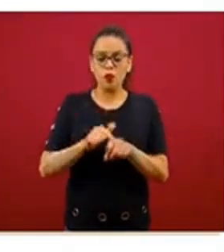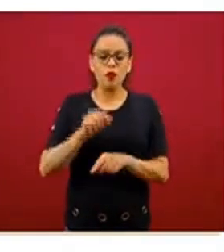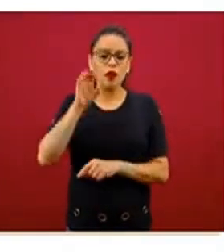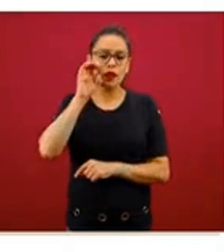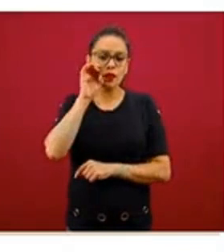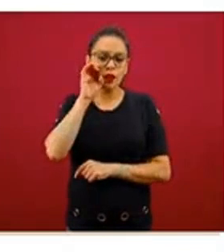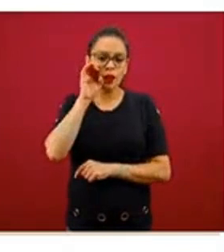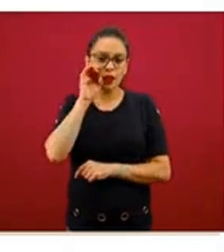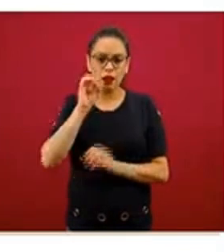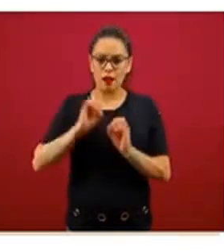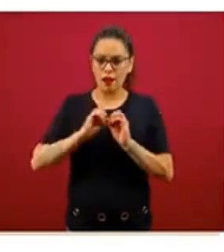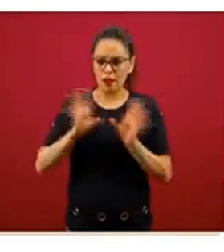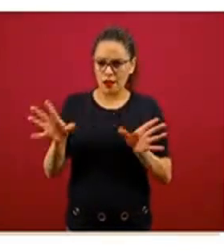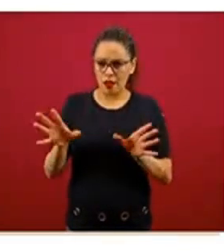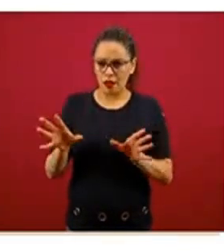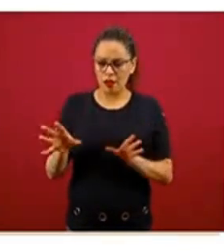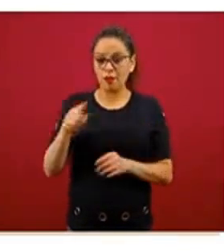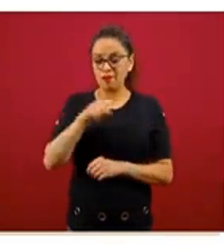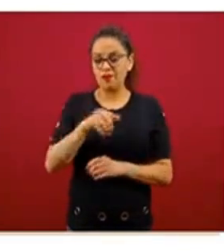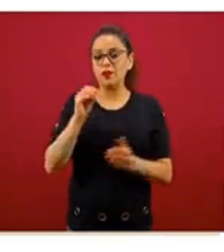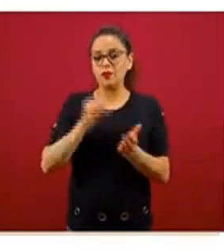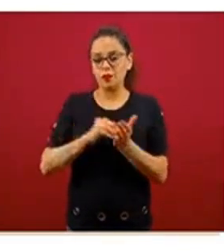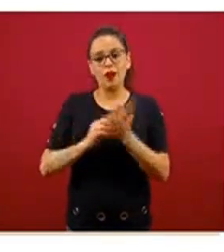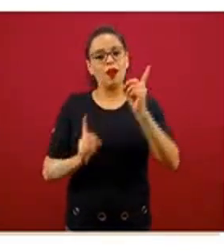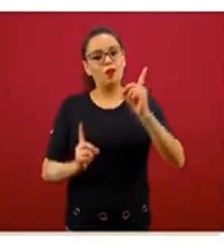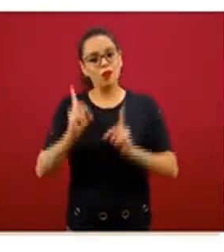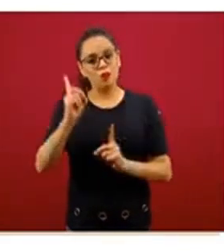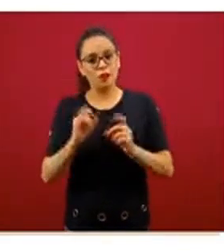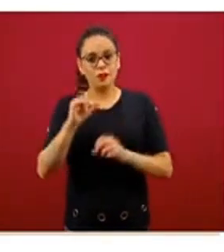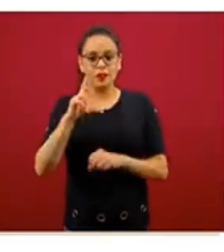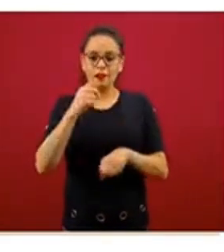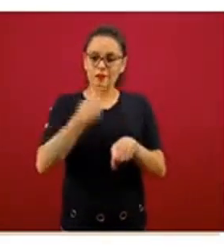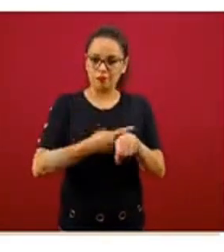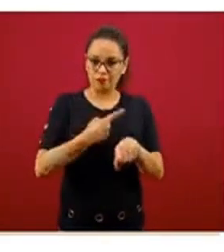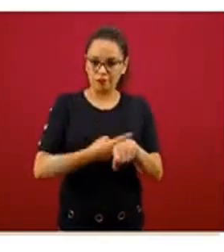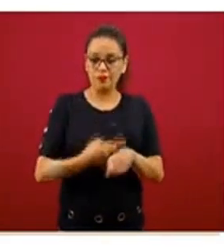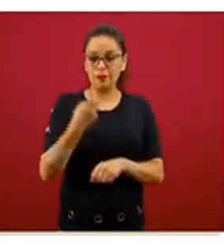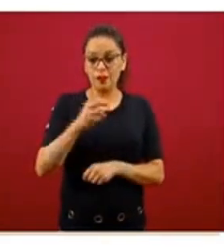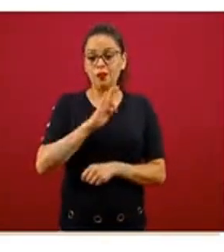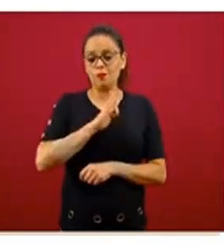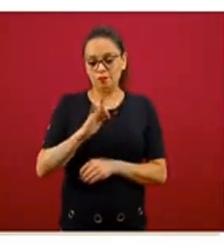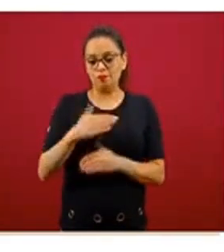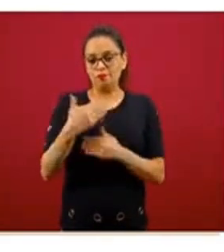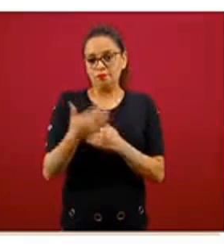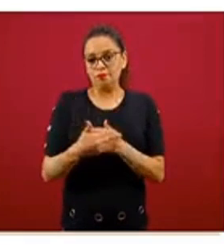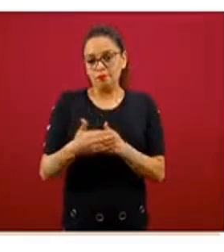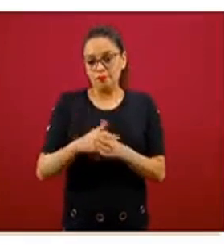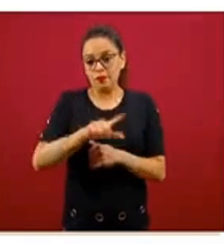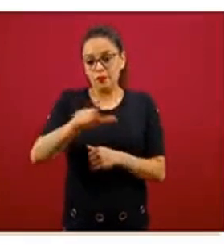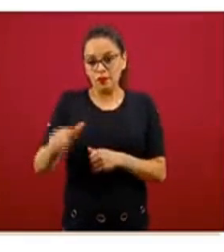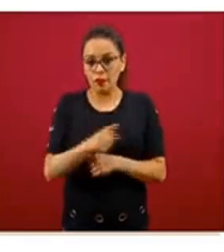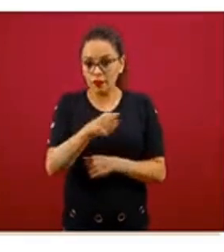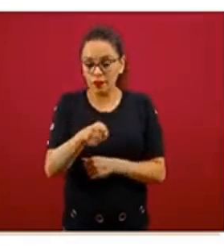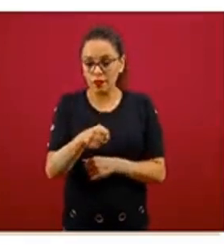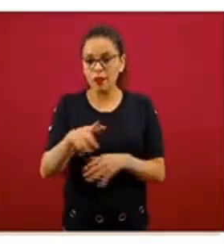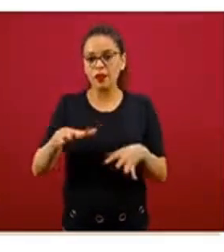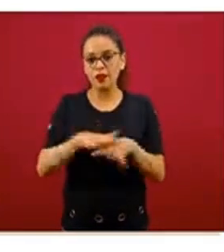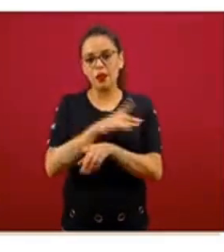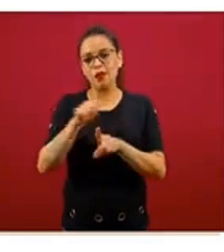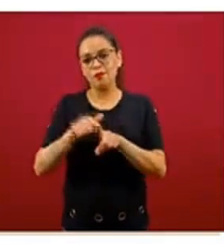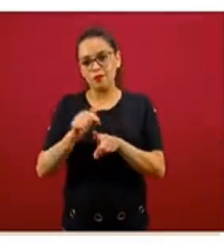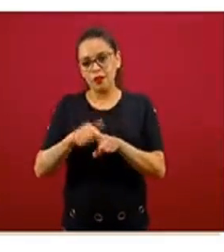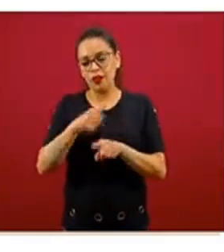ver aquellas que todavía son sospechosas, lo que quiere decir que podrían incrementar la carga de defunciones que hasta el momento